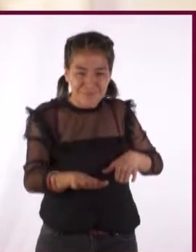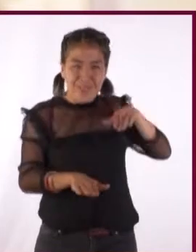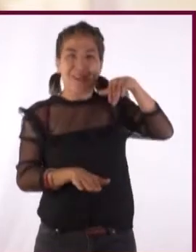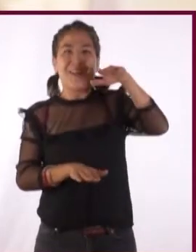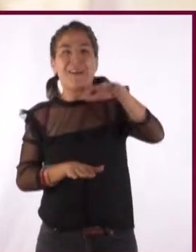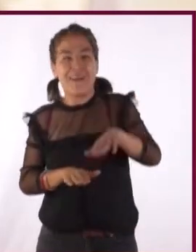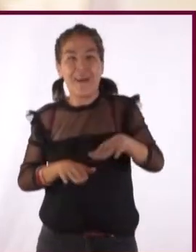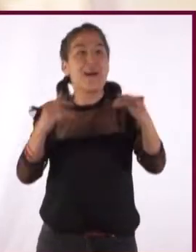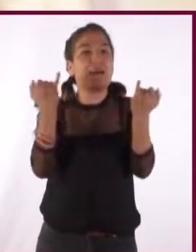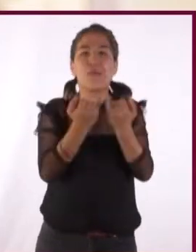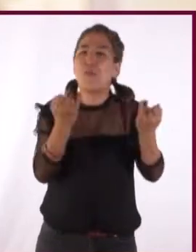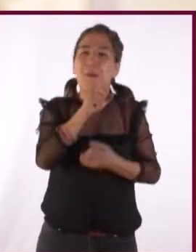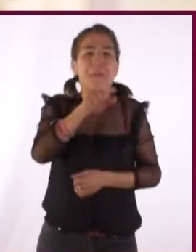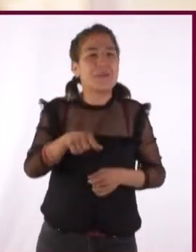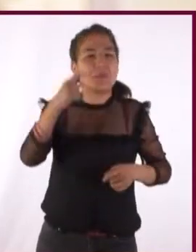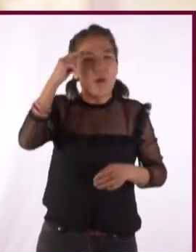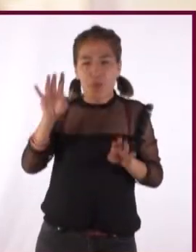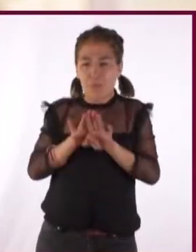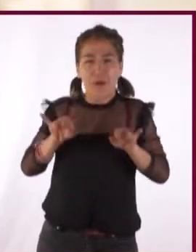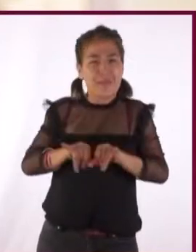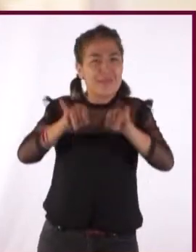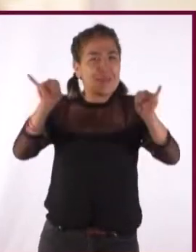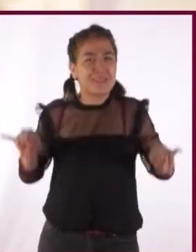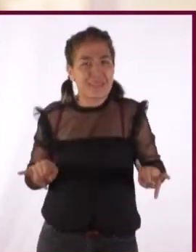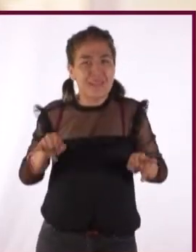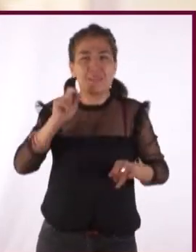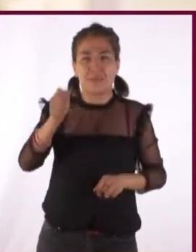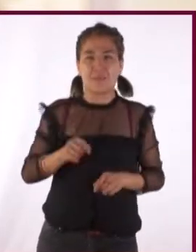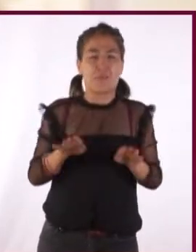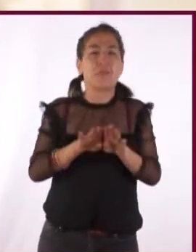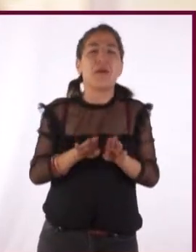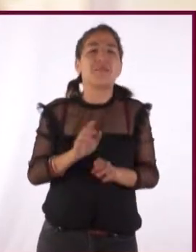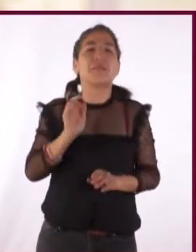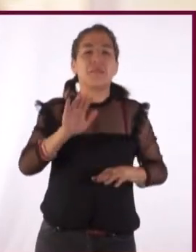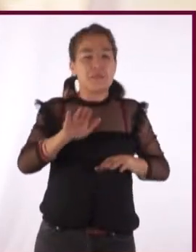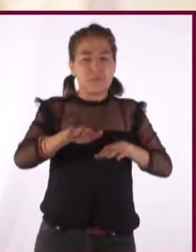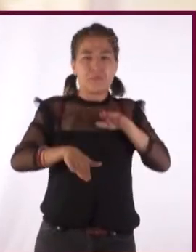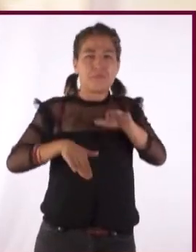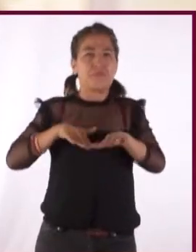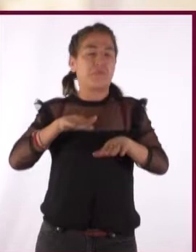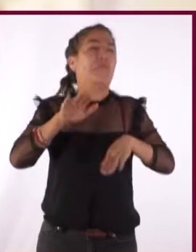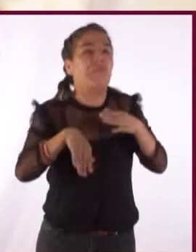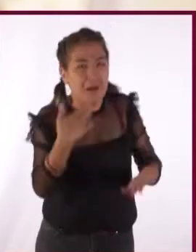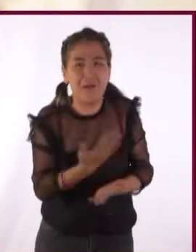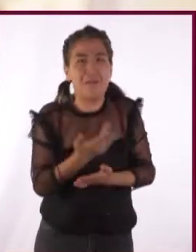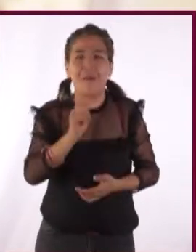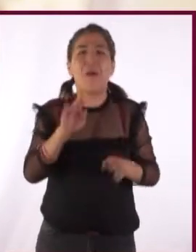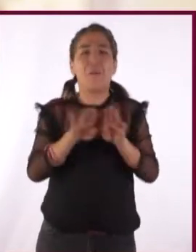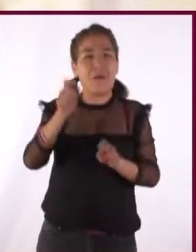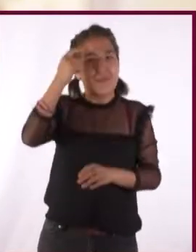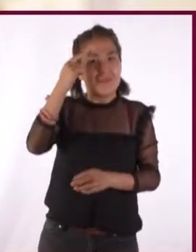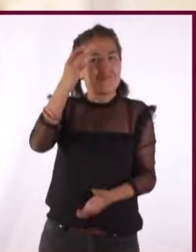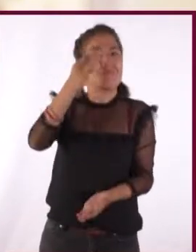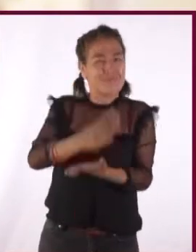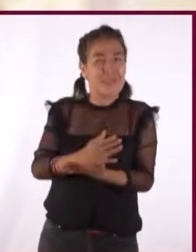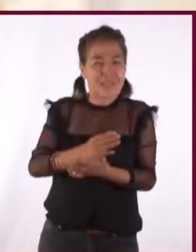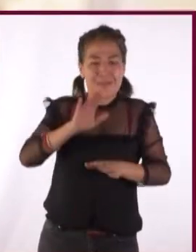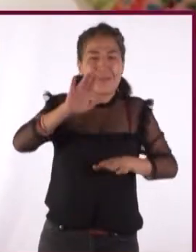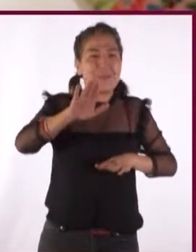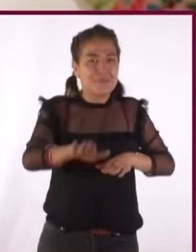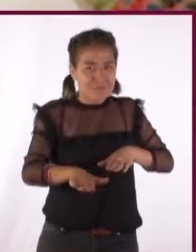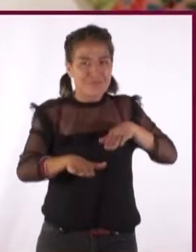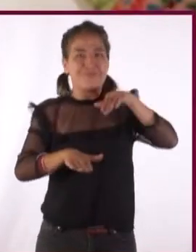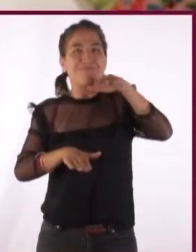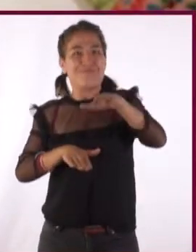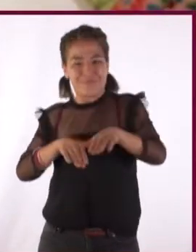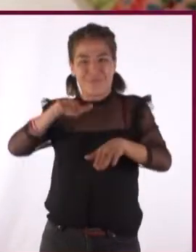irregular y un escalón no está a la misma distancia que los otros, aunque sea por poquito, el cerebro se da cuenta,